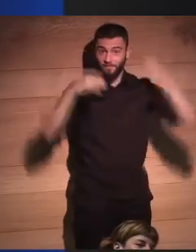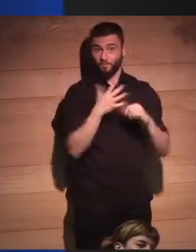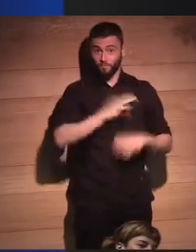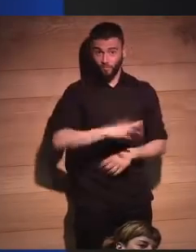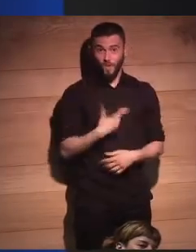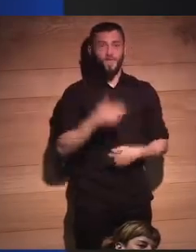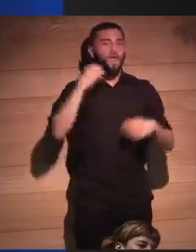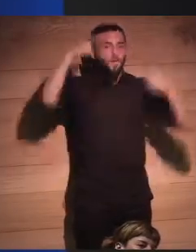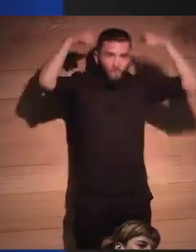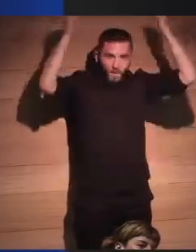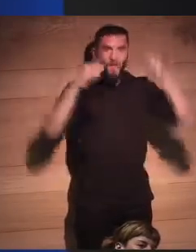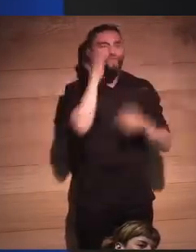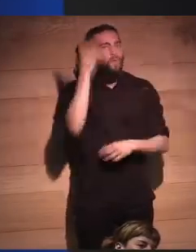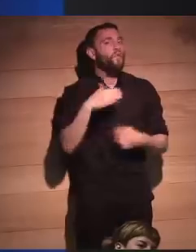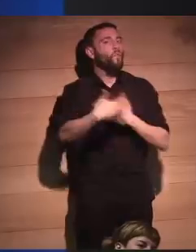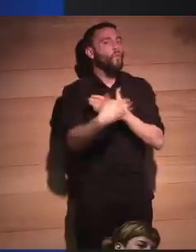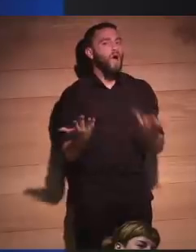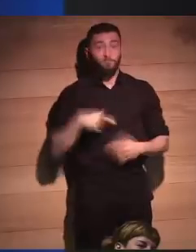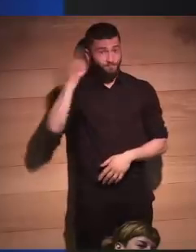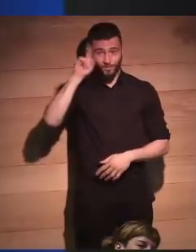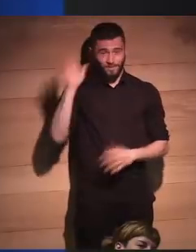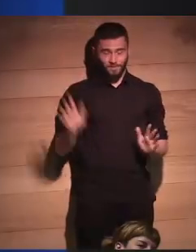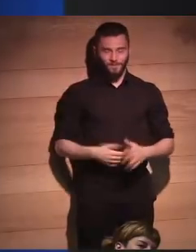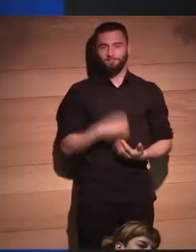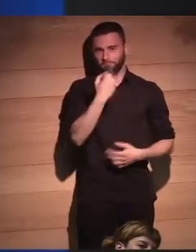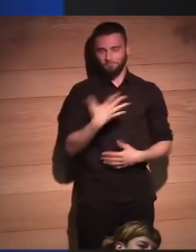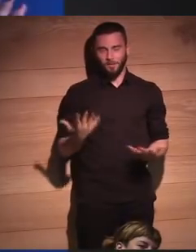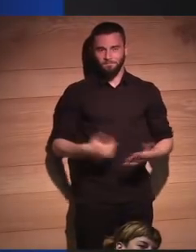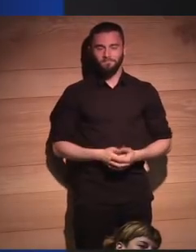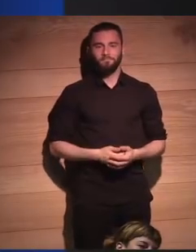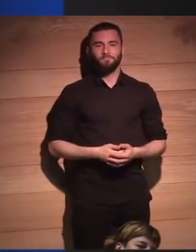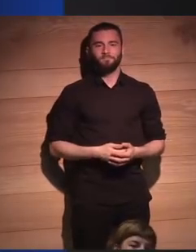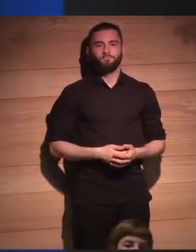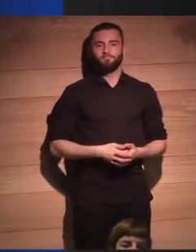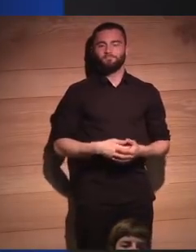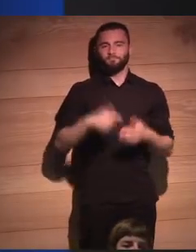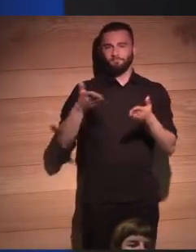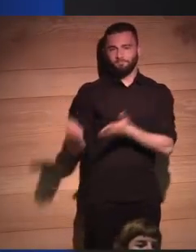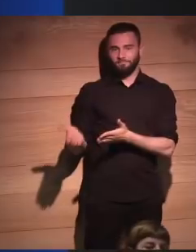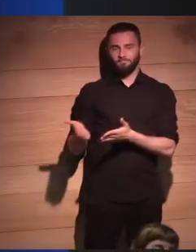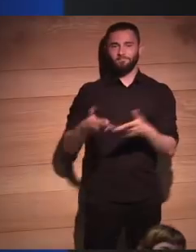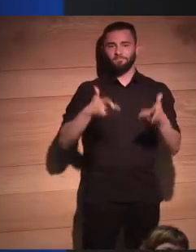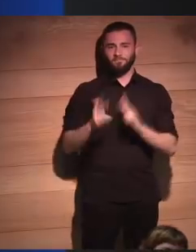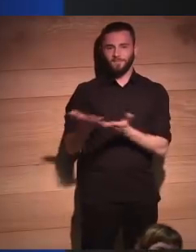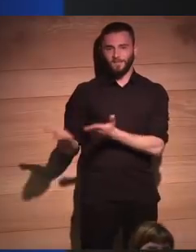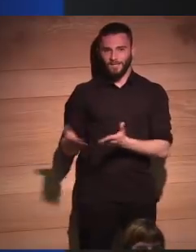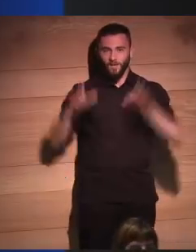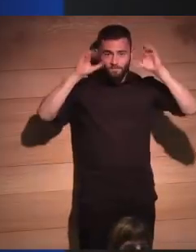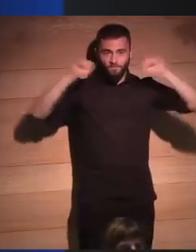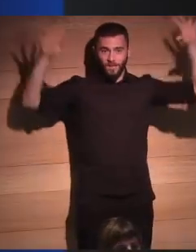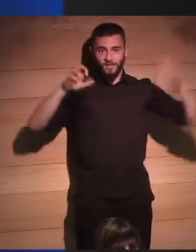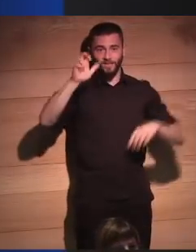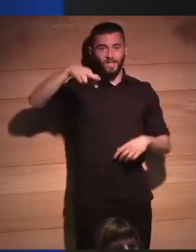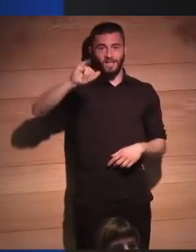Batman? No lo sabemos. Bueno, pues tenemos por un lado aquí sentados a nuestros martianos,